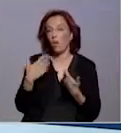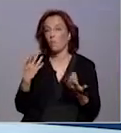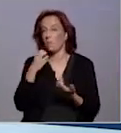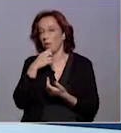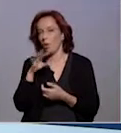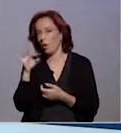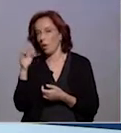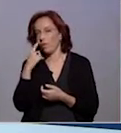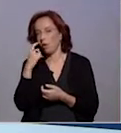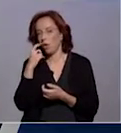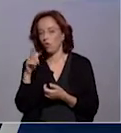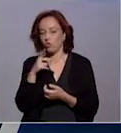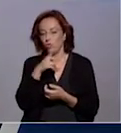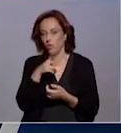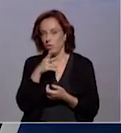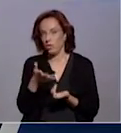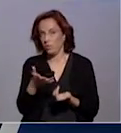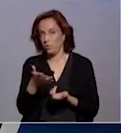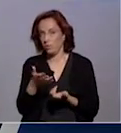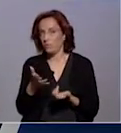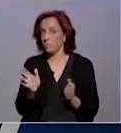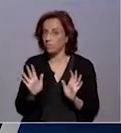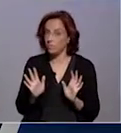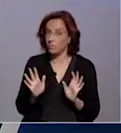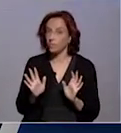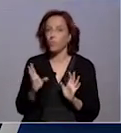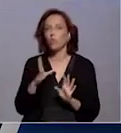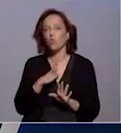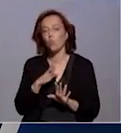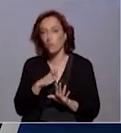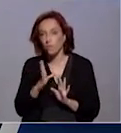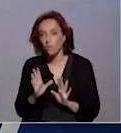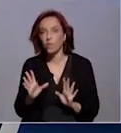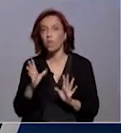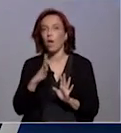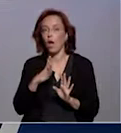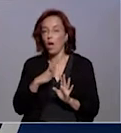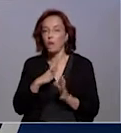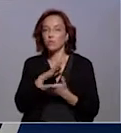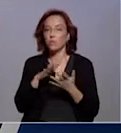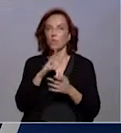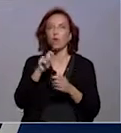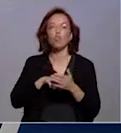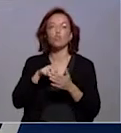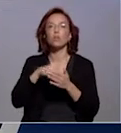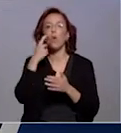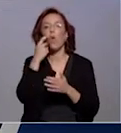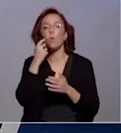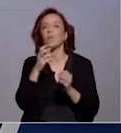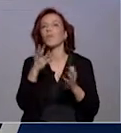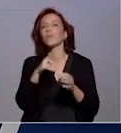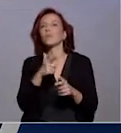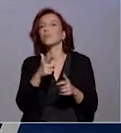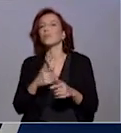un varón que no tiene hijos todavía persiste en algunos esa mentalidad no de querer contratar varones porque no van a